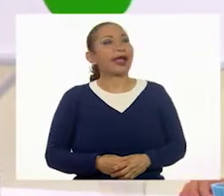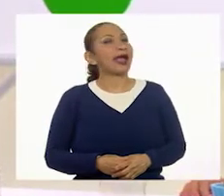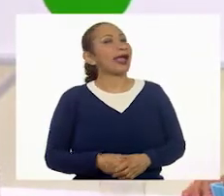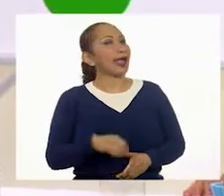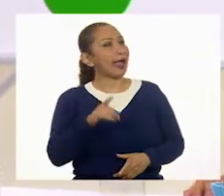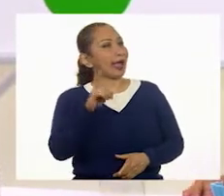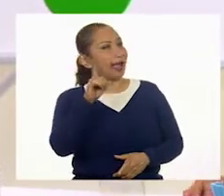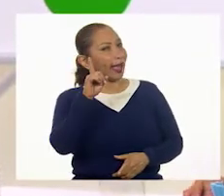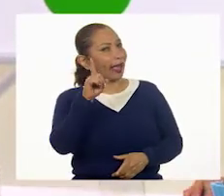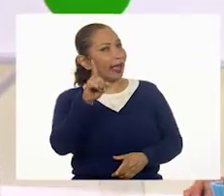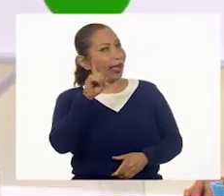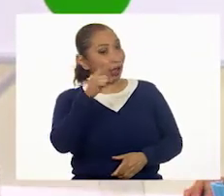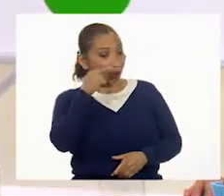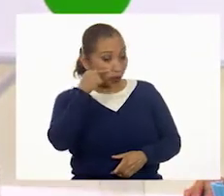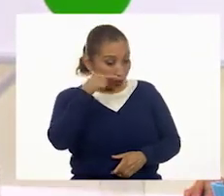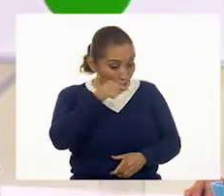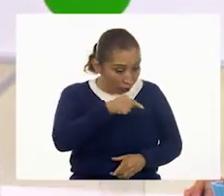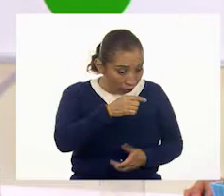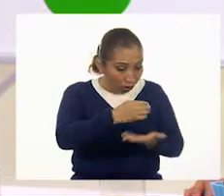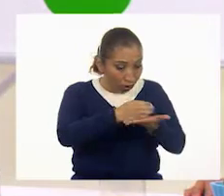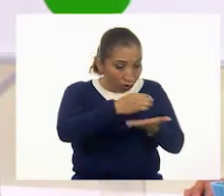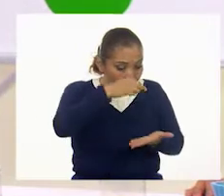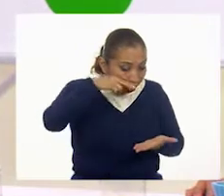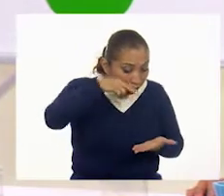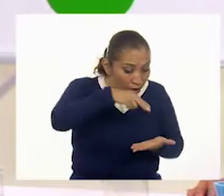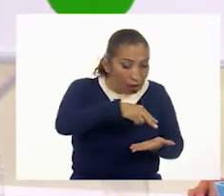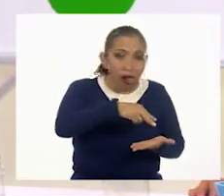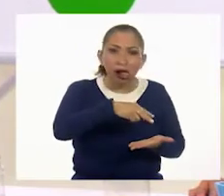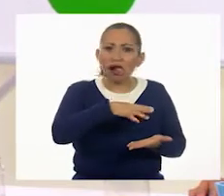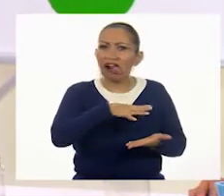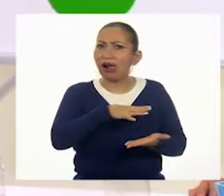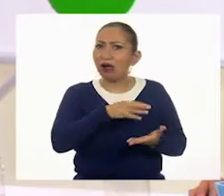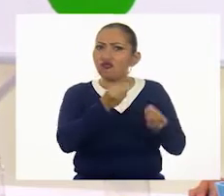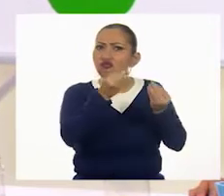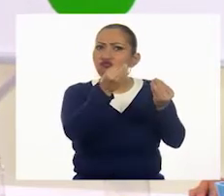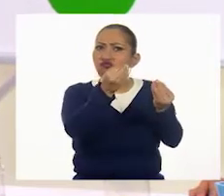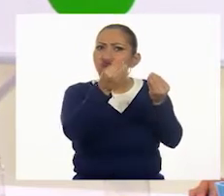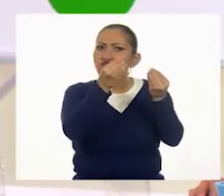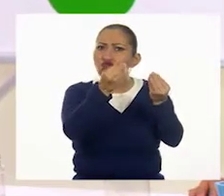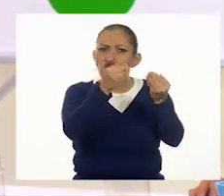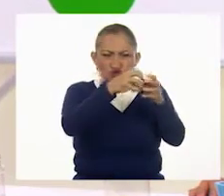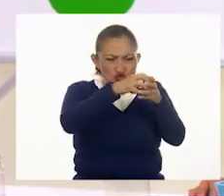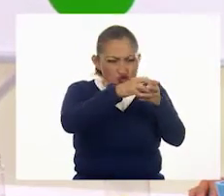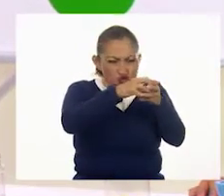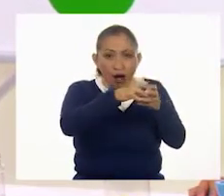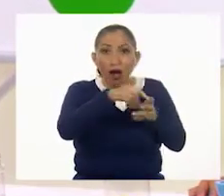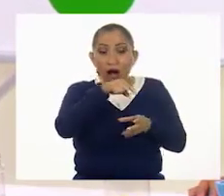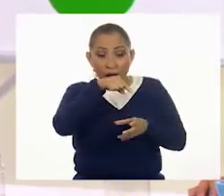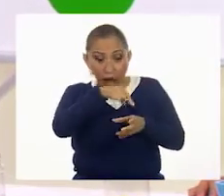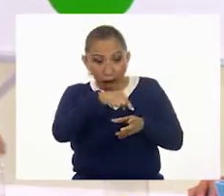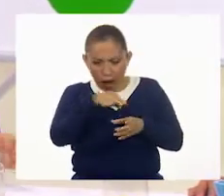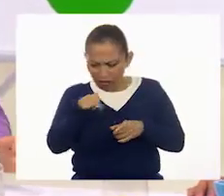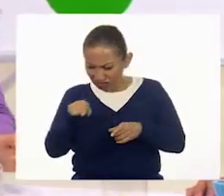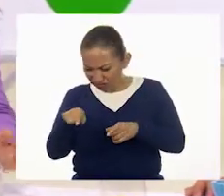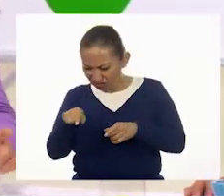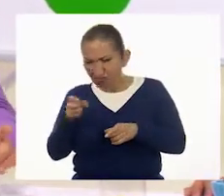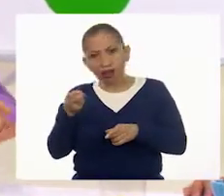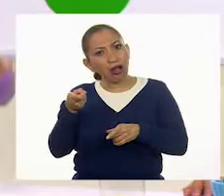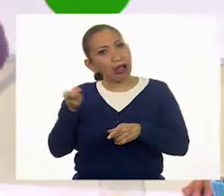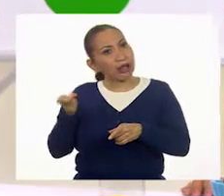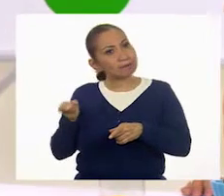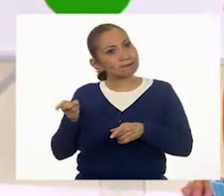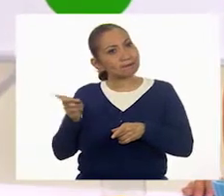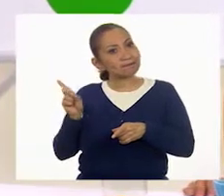Ah, porque en uno de los recipientes se ve que hay muchos botones. Y este, por ejemplo,